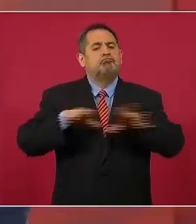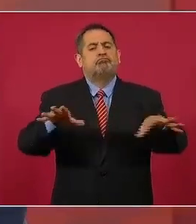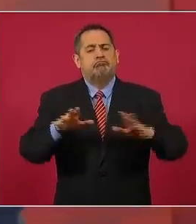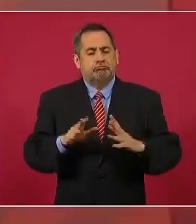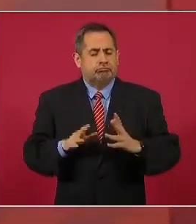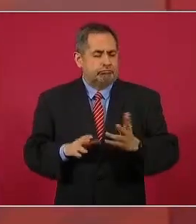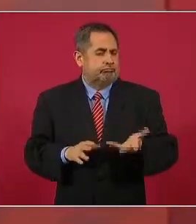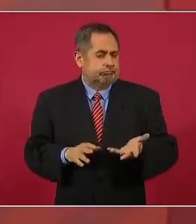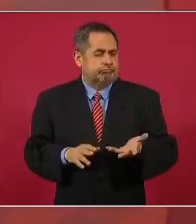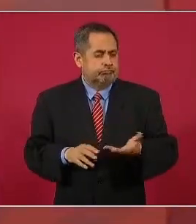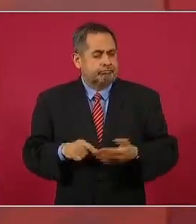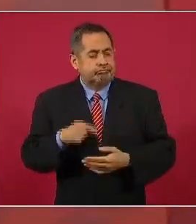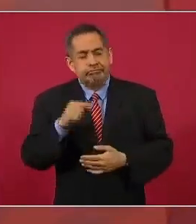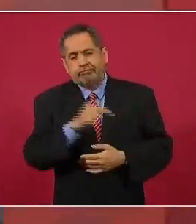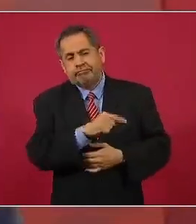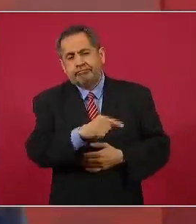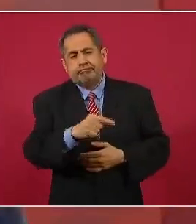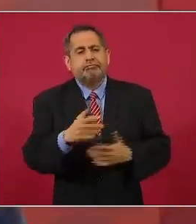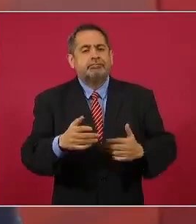de que